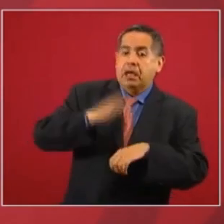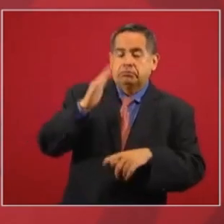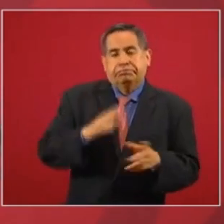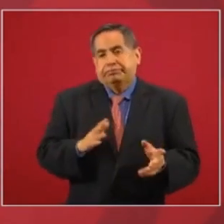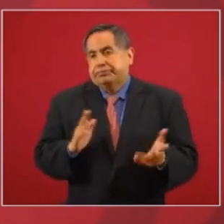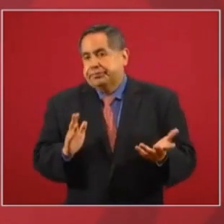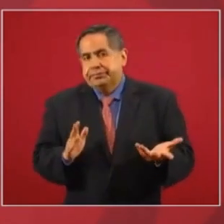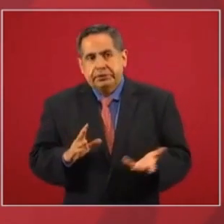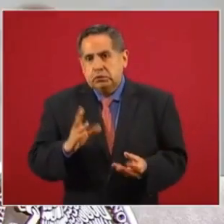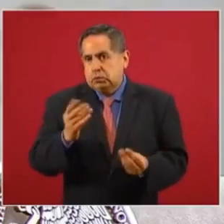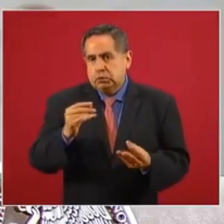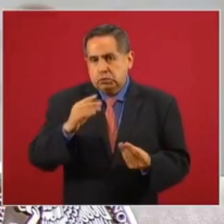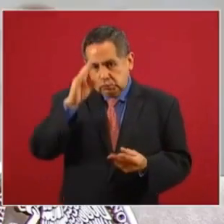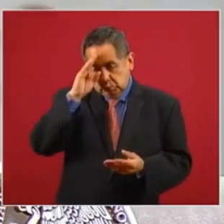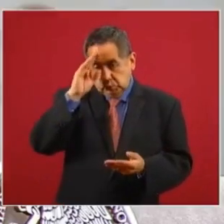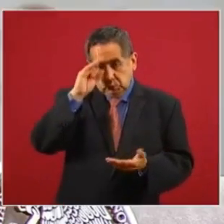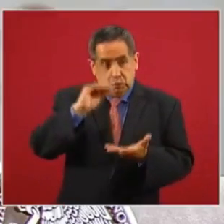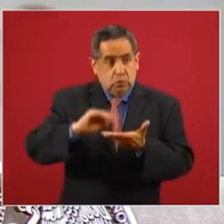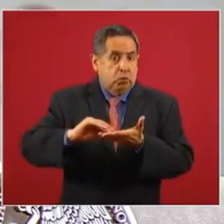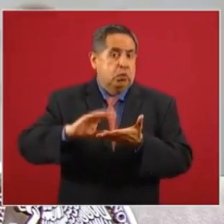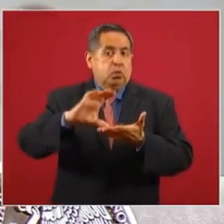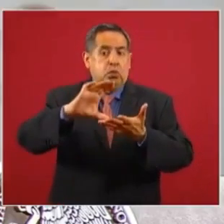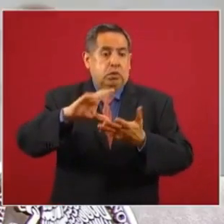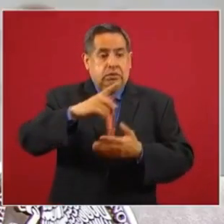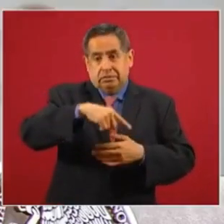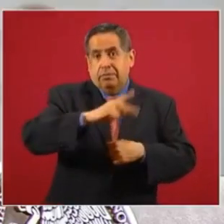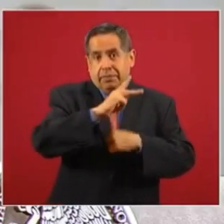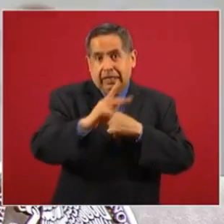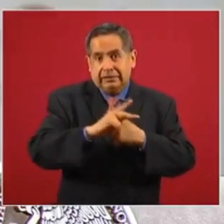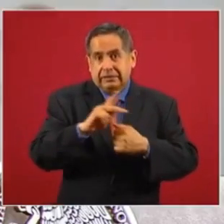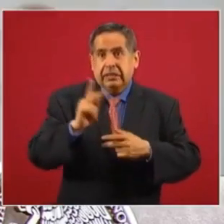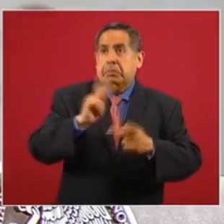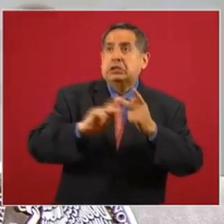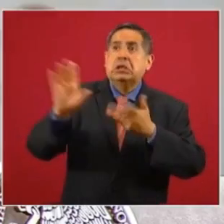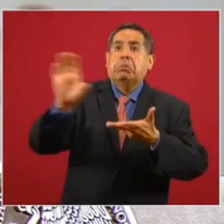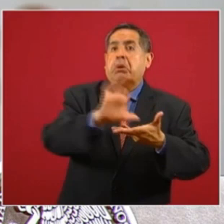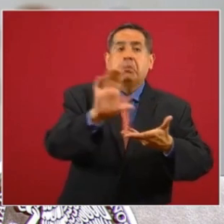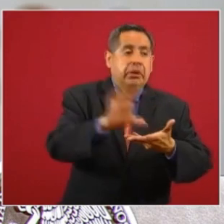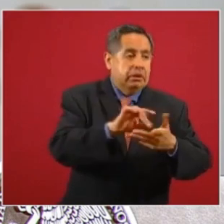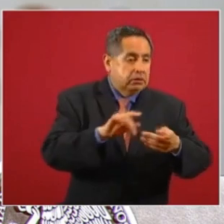pero en grandes cantidades,